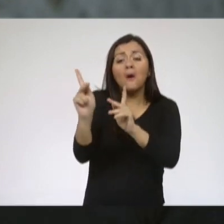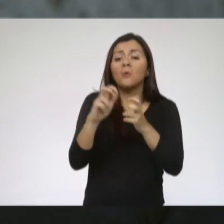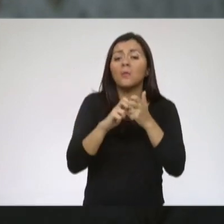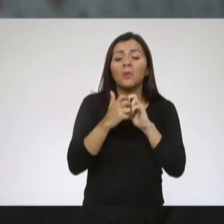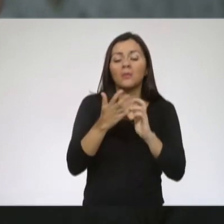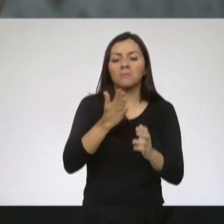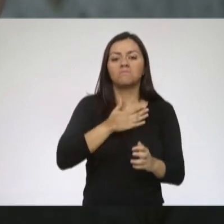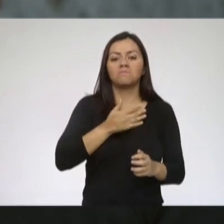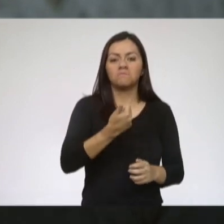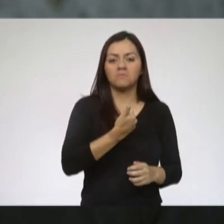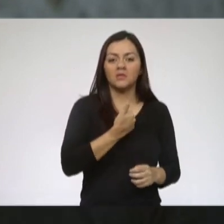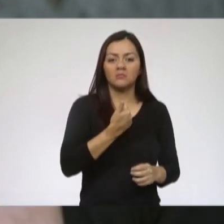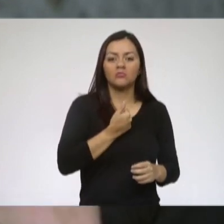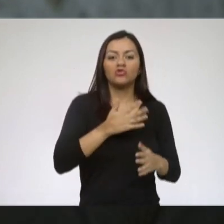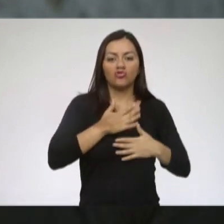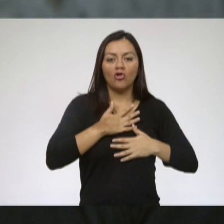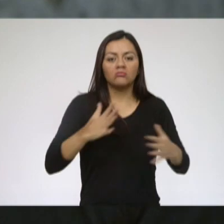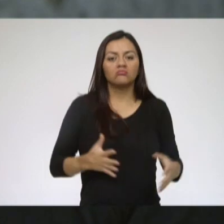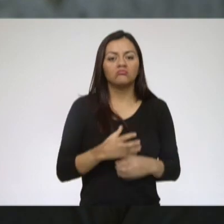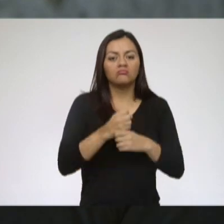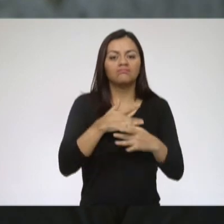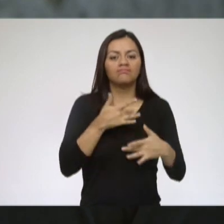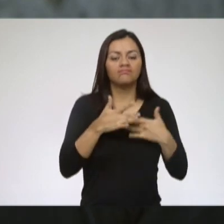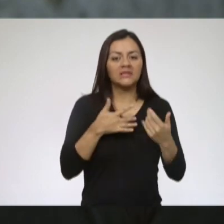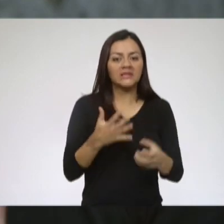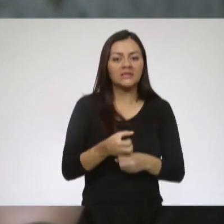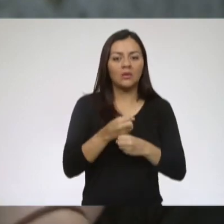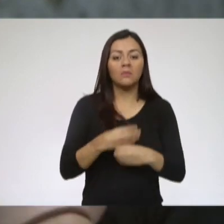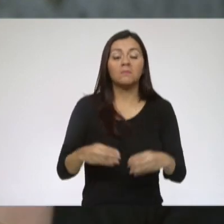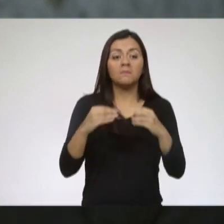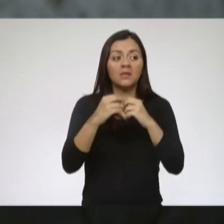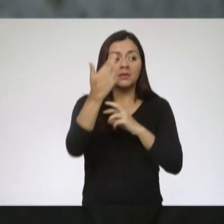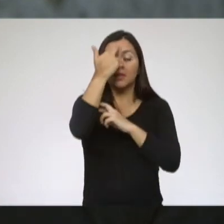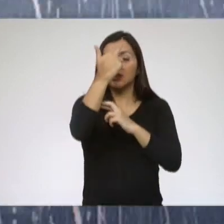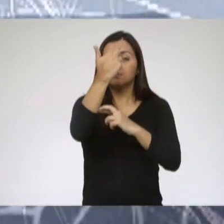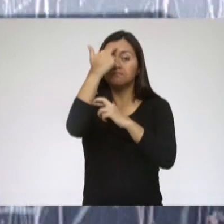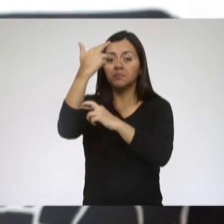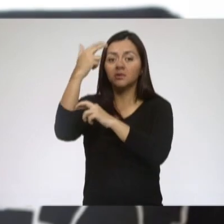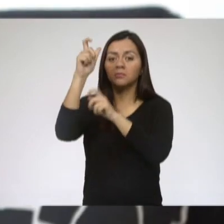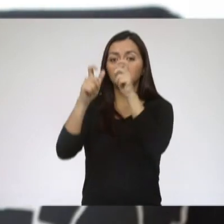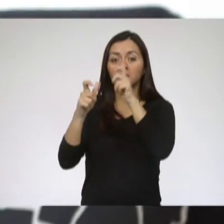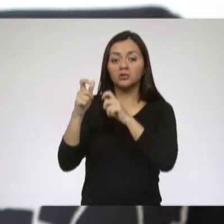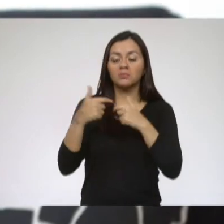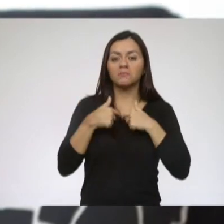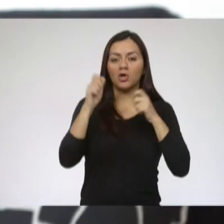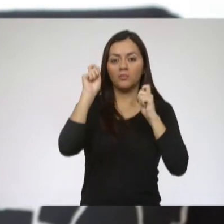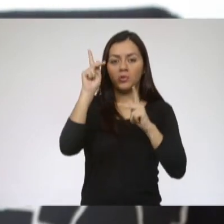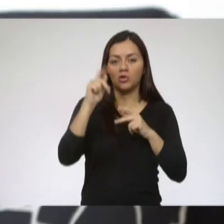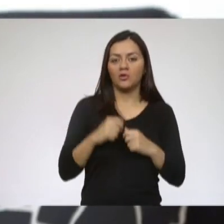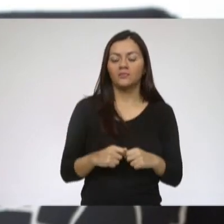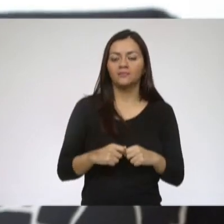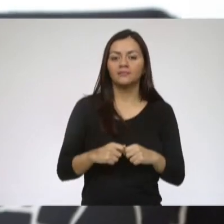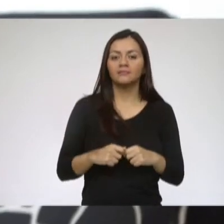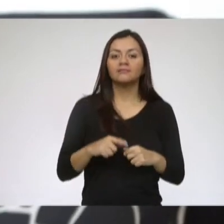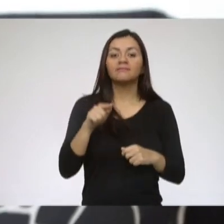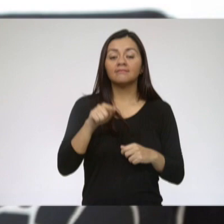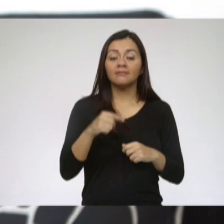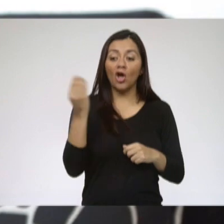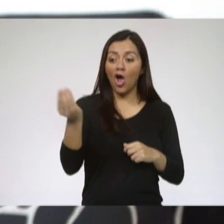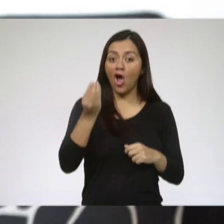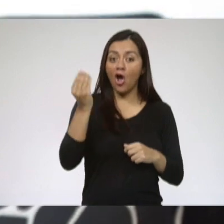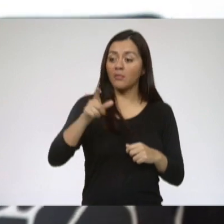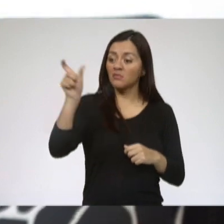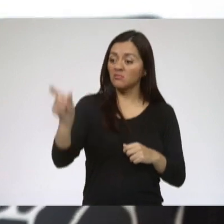vos mismo primero y después para hacer respetar lo que pienses delante del resto. Es muy triste saber que un joven no sea